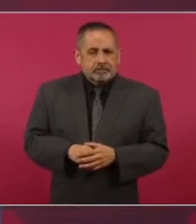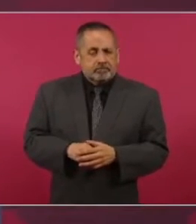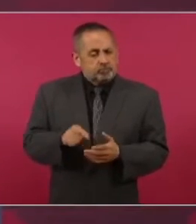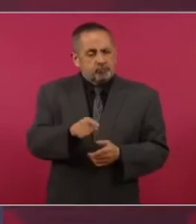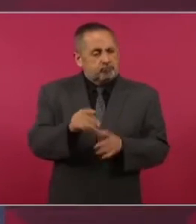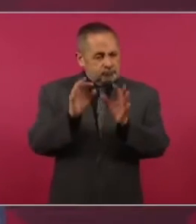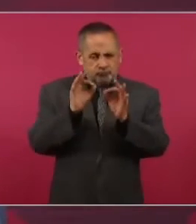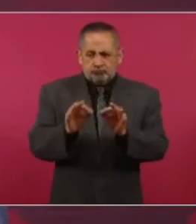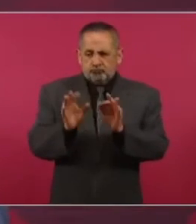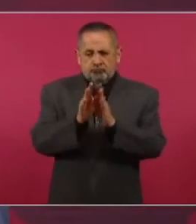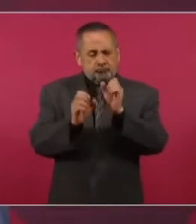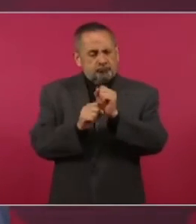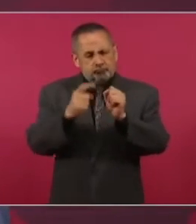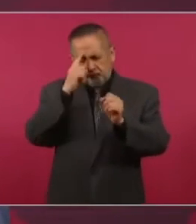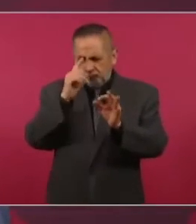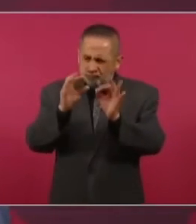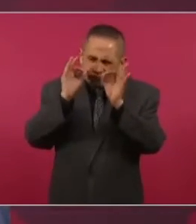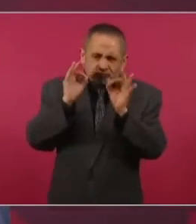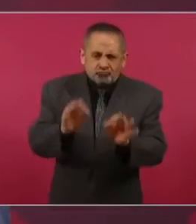origen,